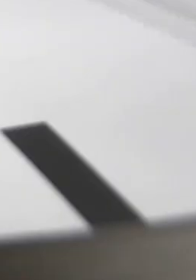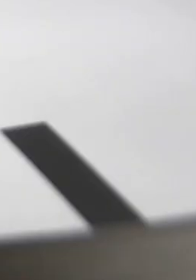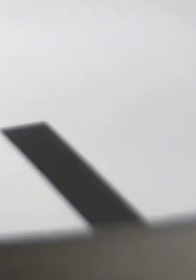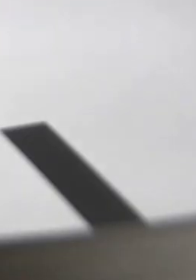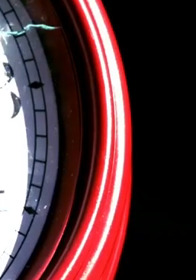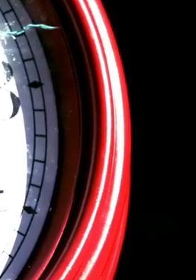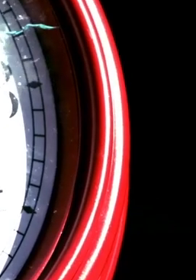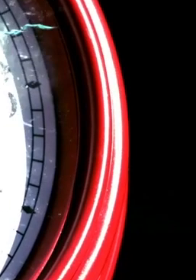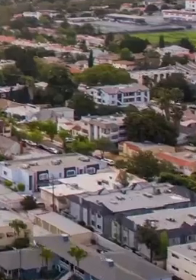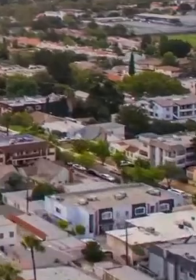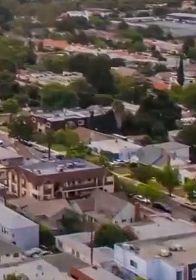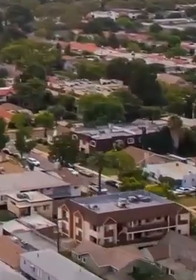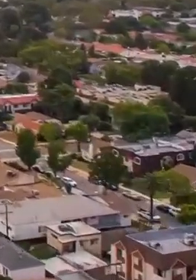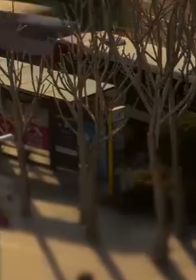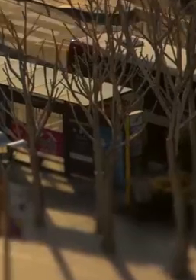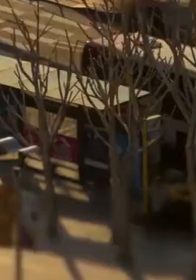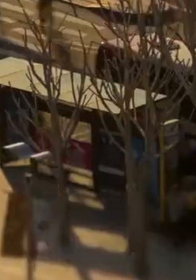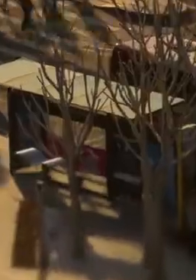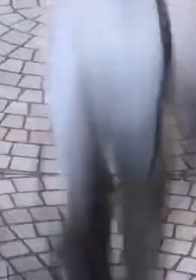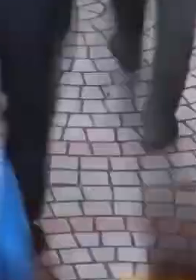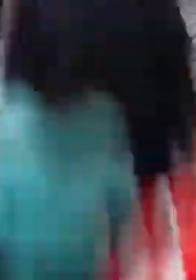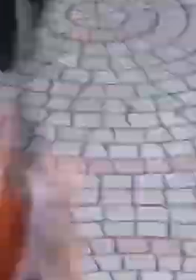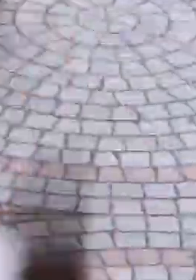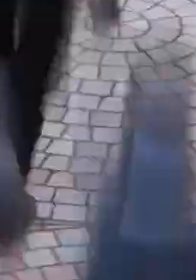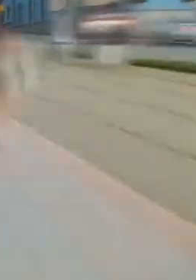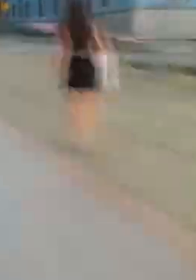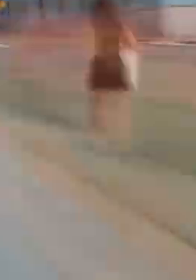¡Gracias! ¡Gracias!